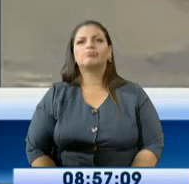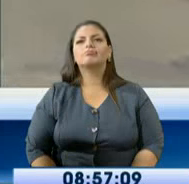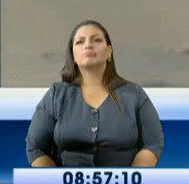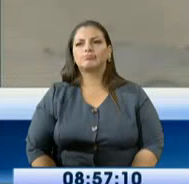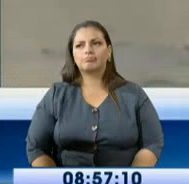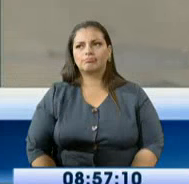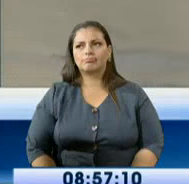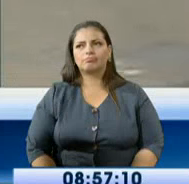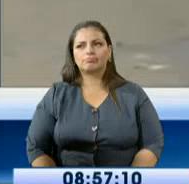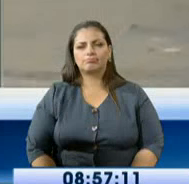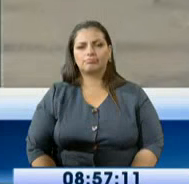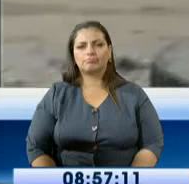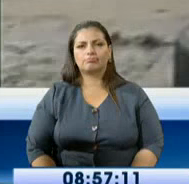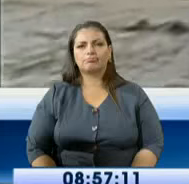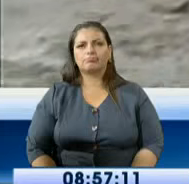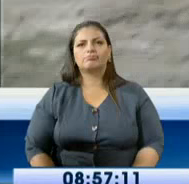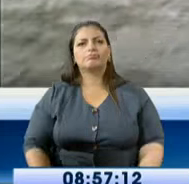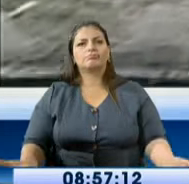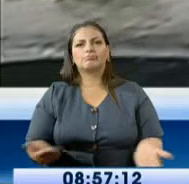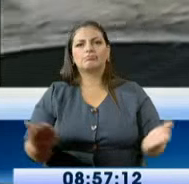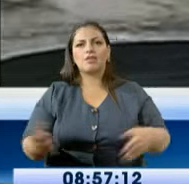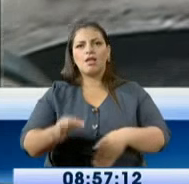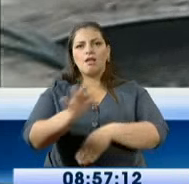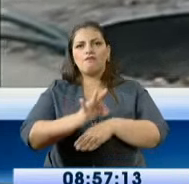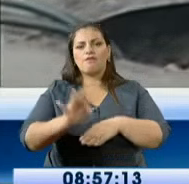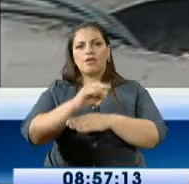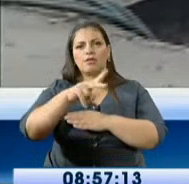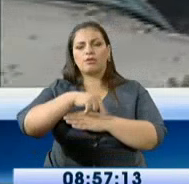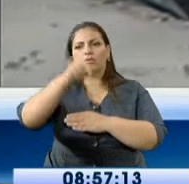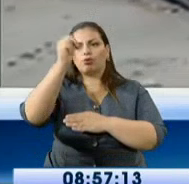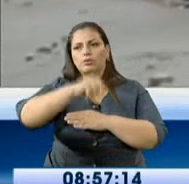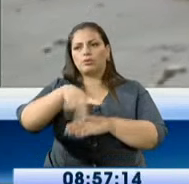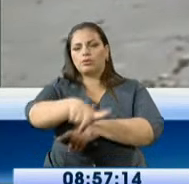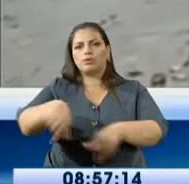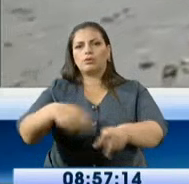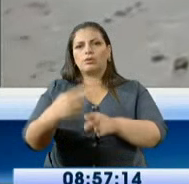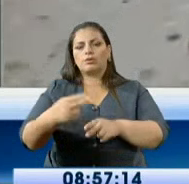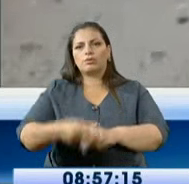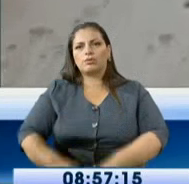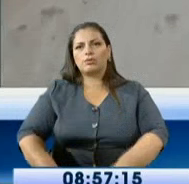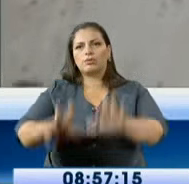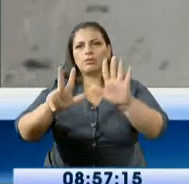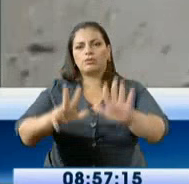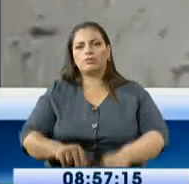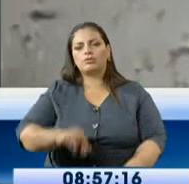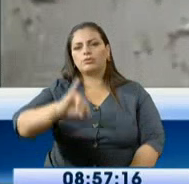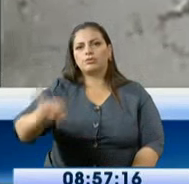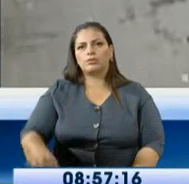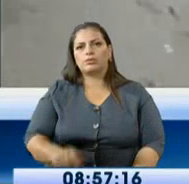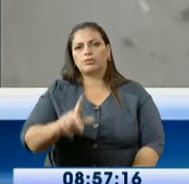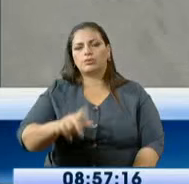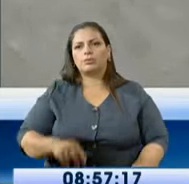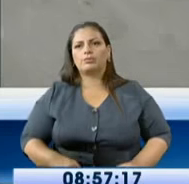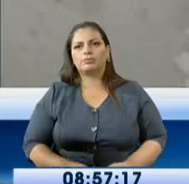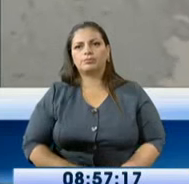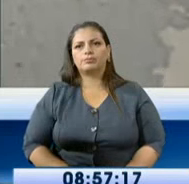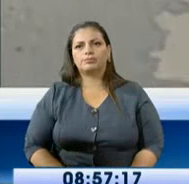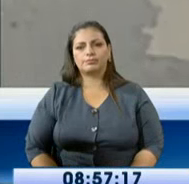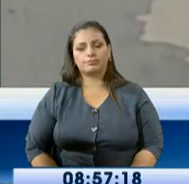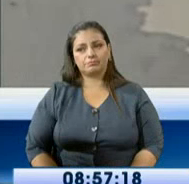de julio, estamos en la Florida Norte, así que ojalá que no se vuelva a colapsar ya las alcantarillas,